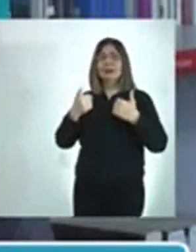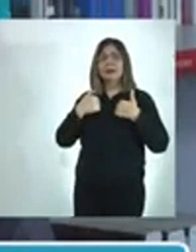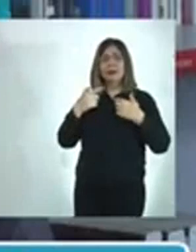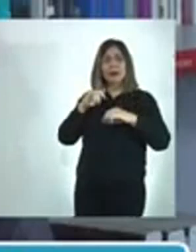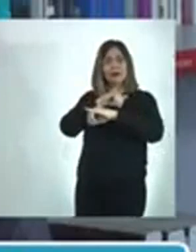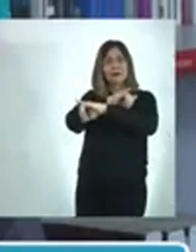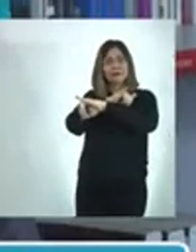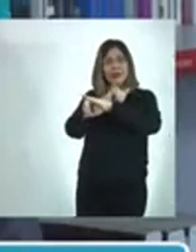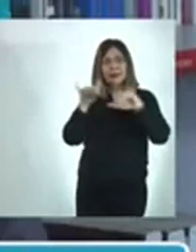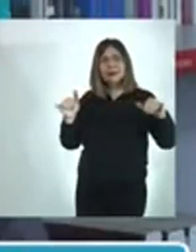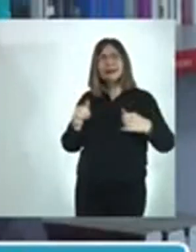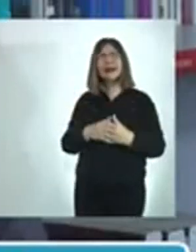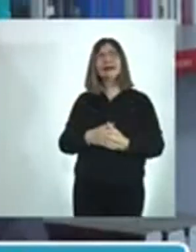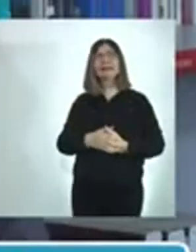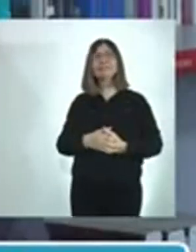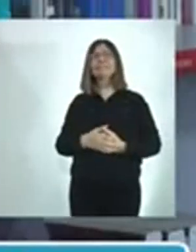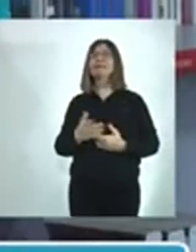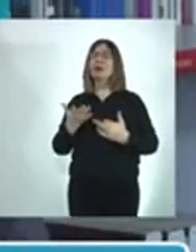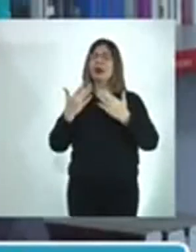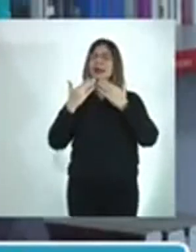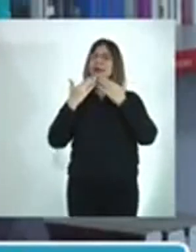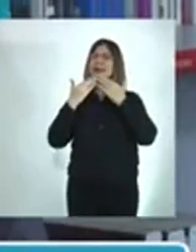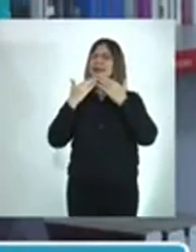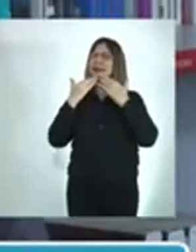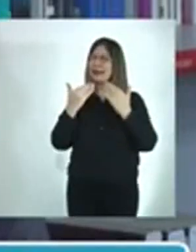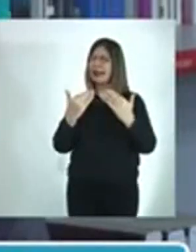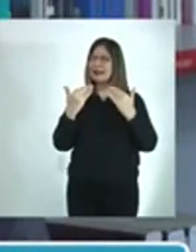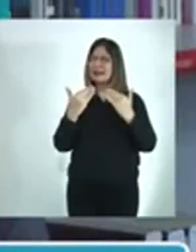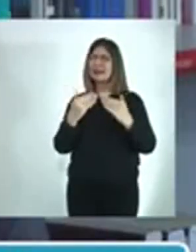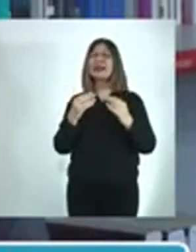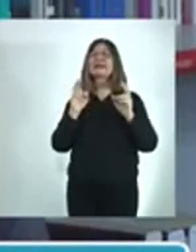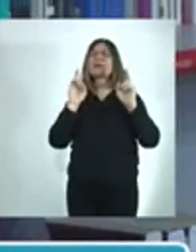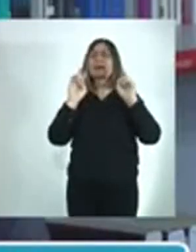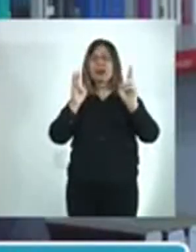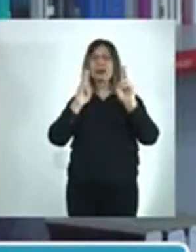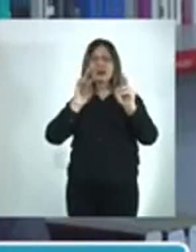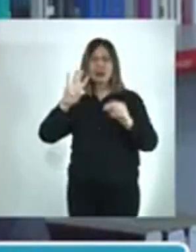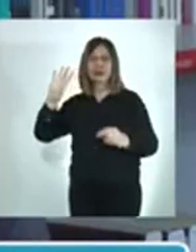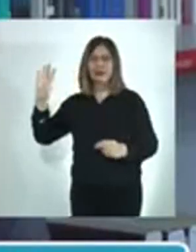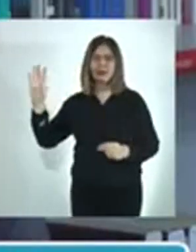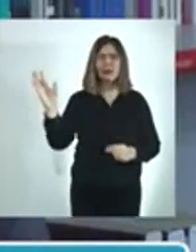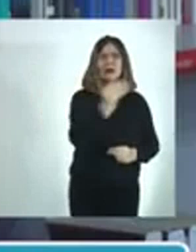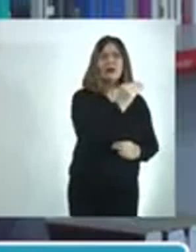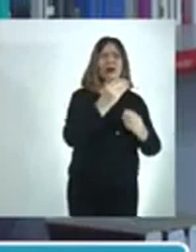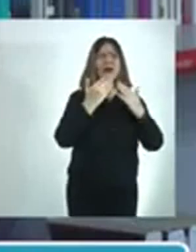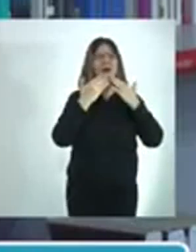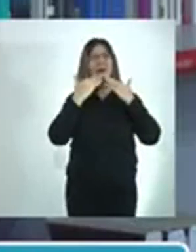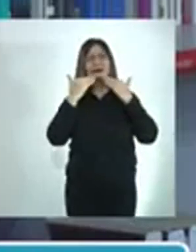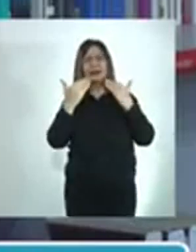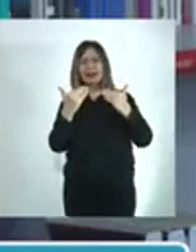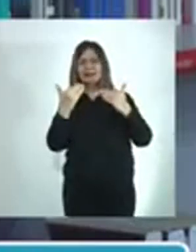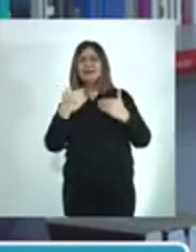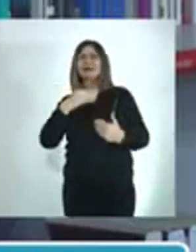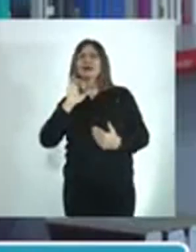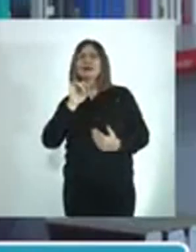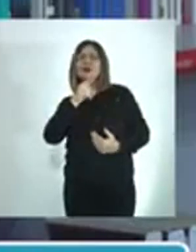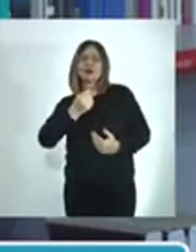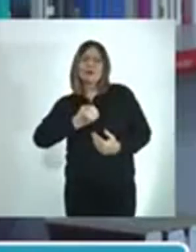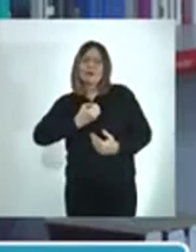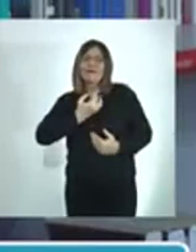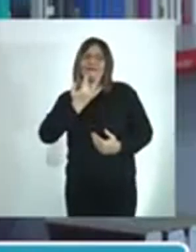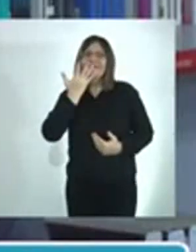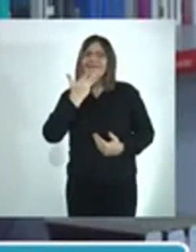de agradecimiento, un mensaje de gratitud por lo que hacen, por esta sagrada vocación de